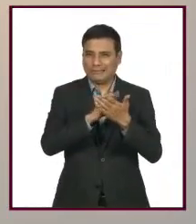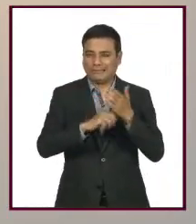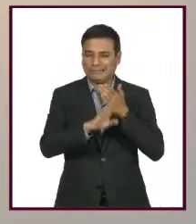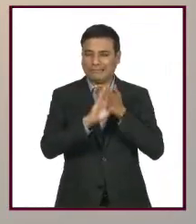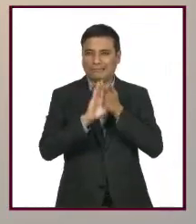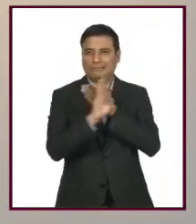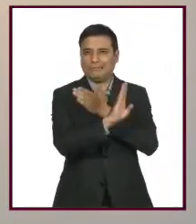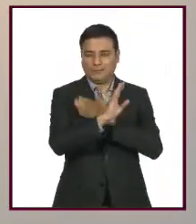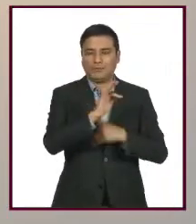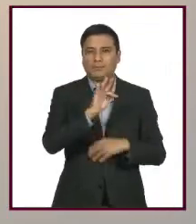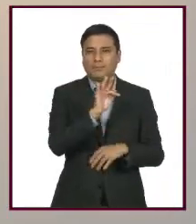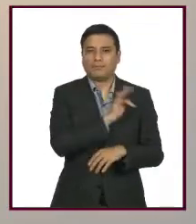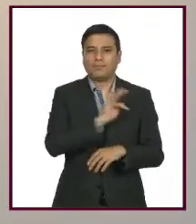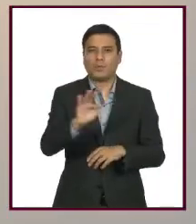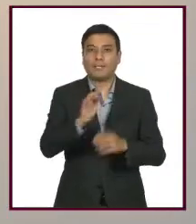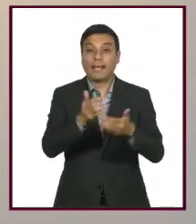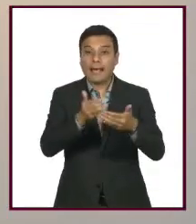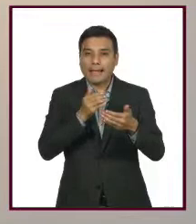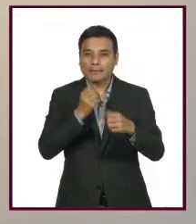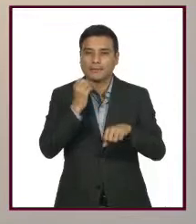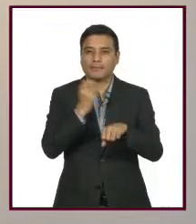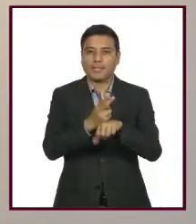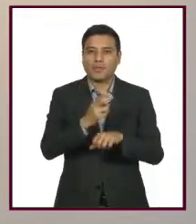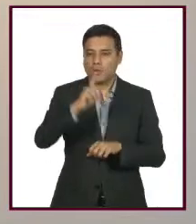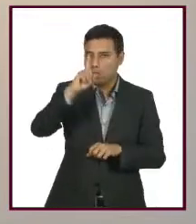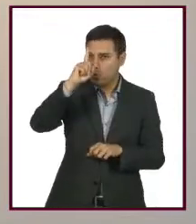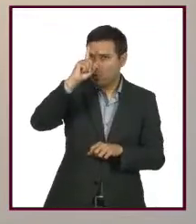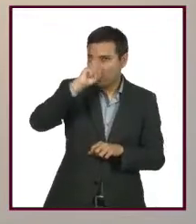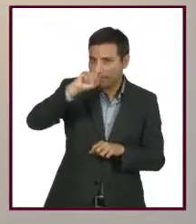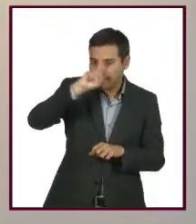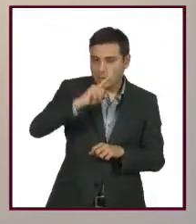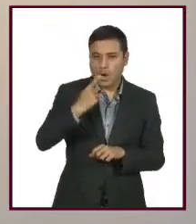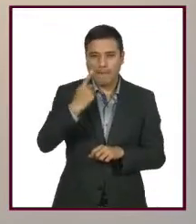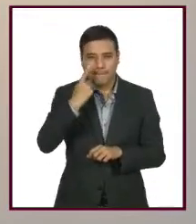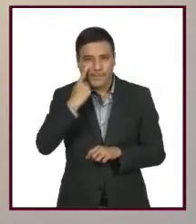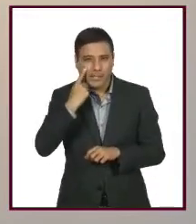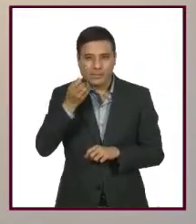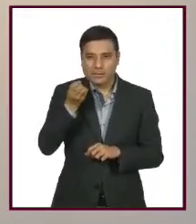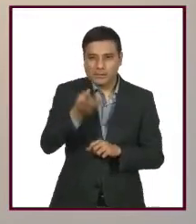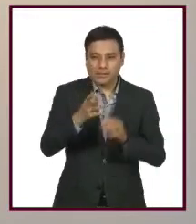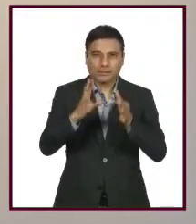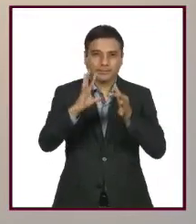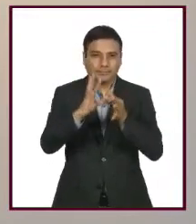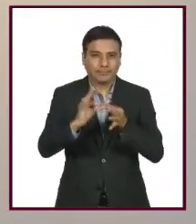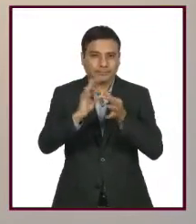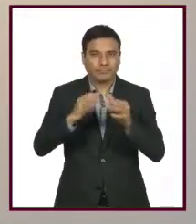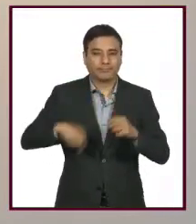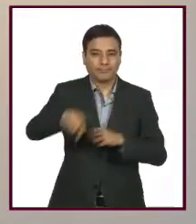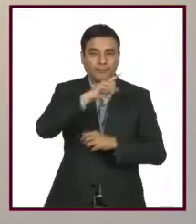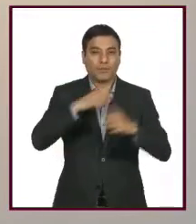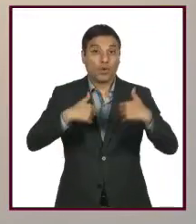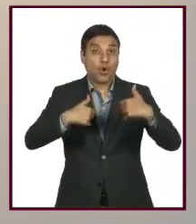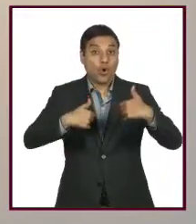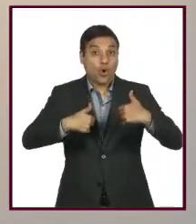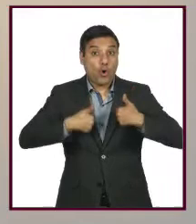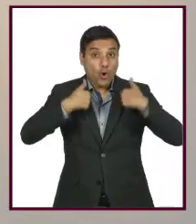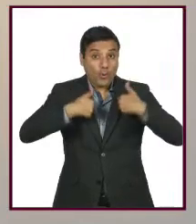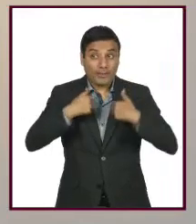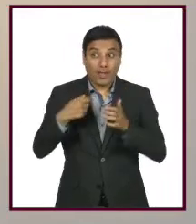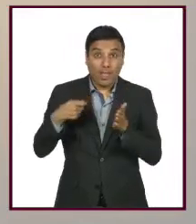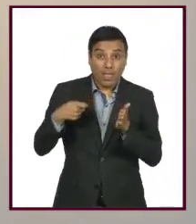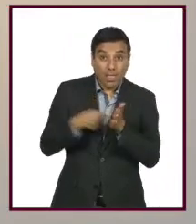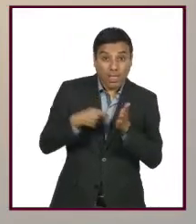poder darles técnicas y medidas de afrontamiento a las y los adolescentes para evitar la presión y